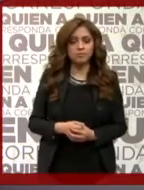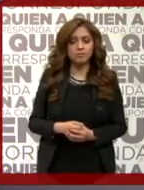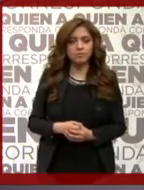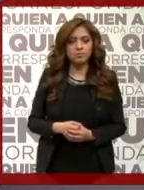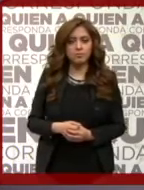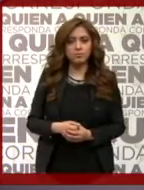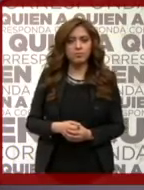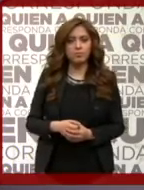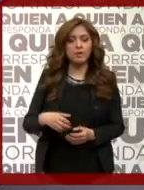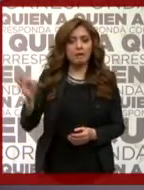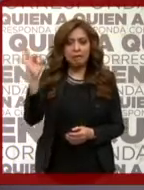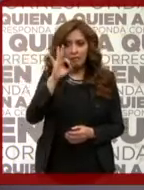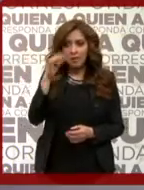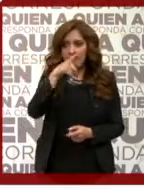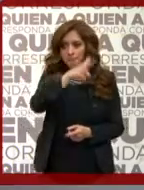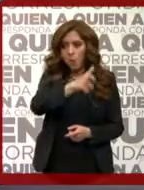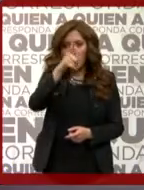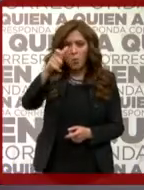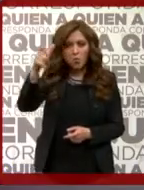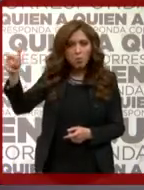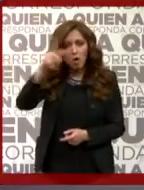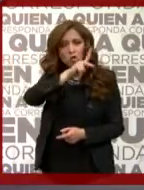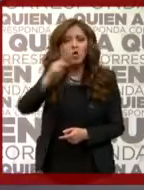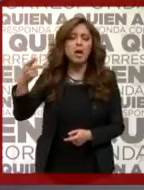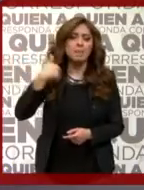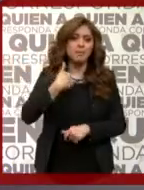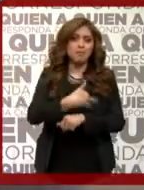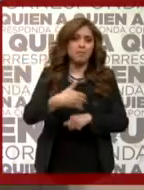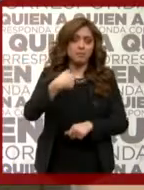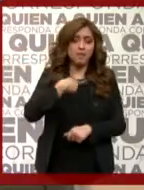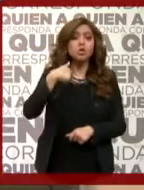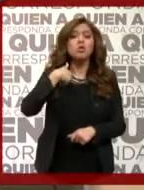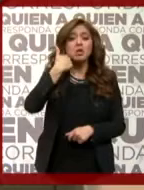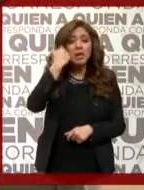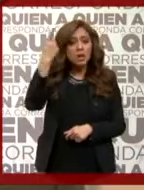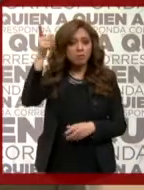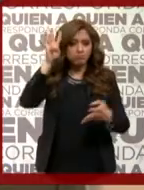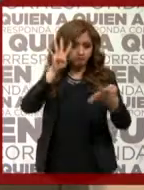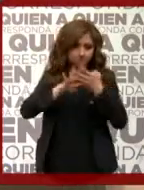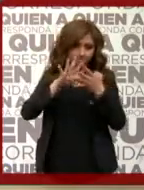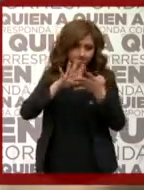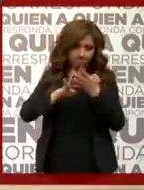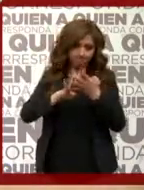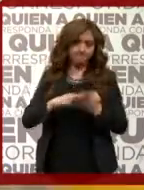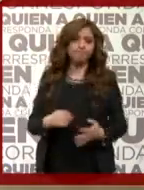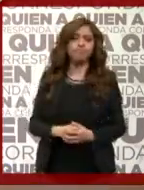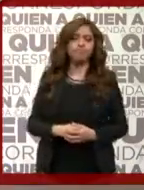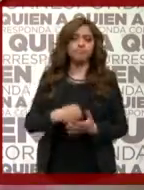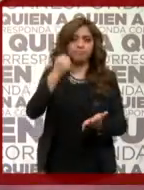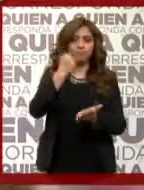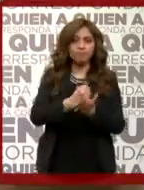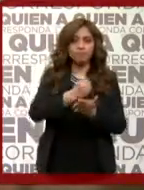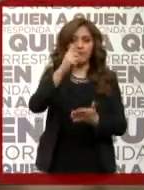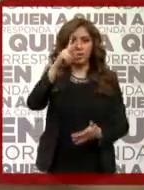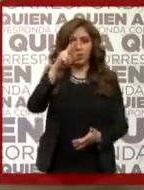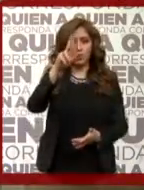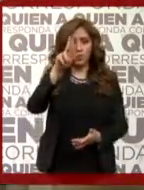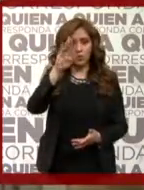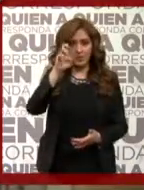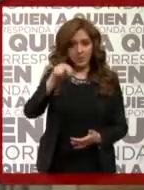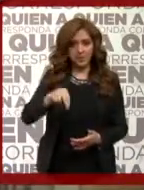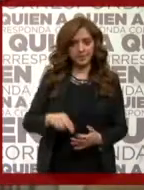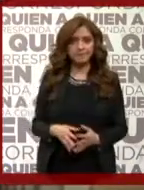a matarnos en un momento dado. Yo quiero que lo detengan. Para quien corresponda, Rubén Monroy.